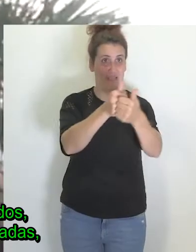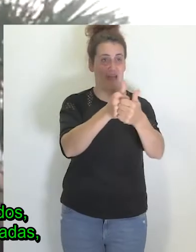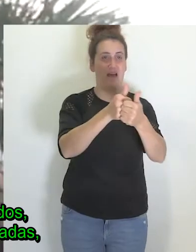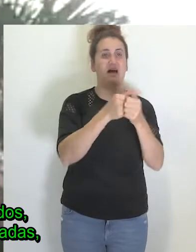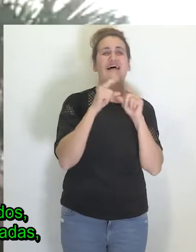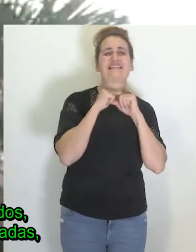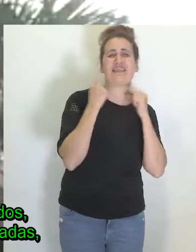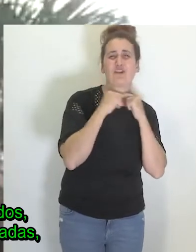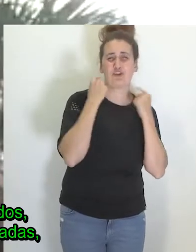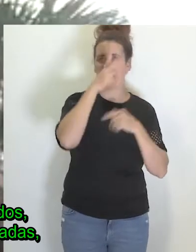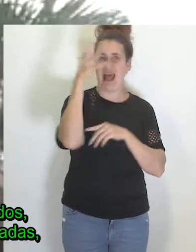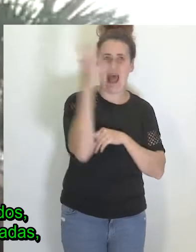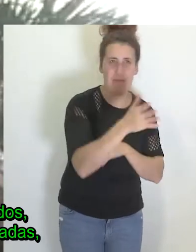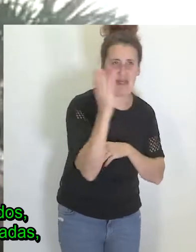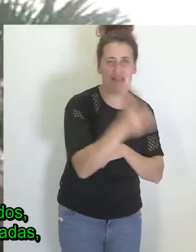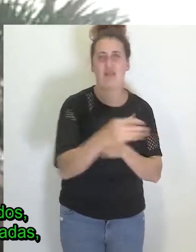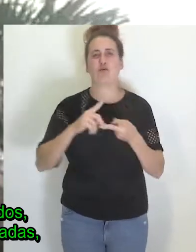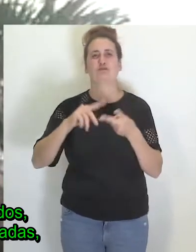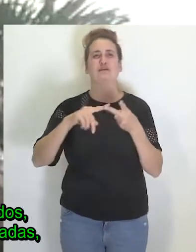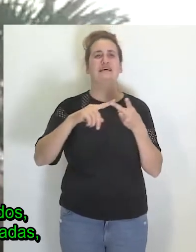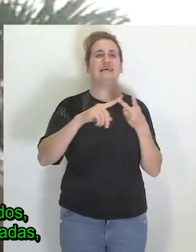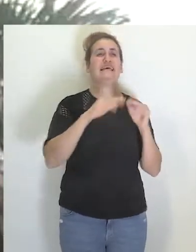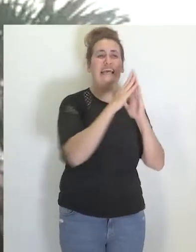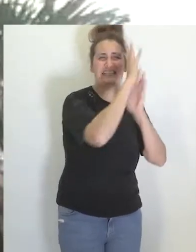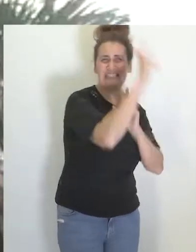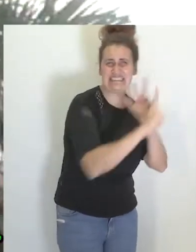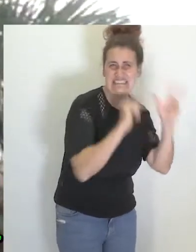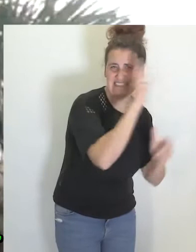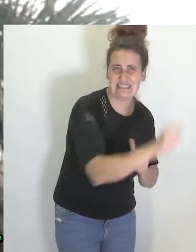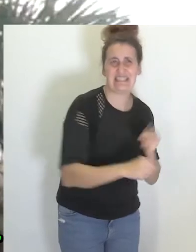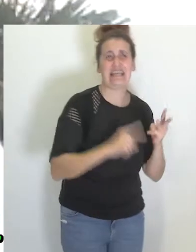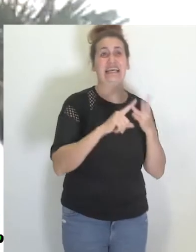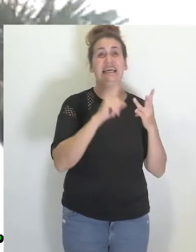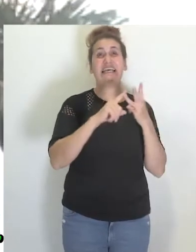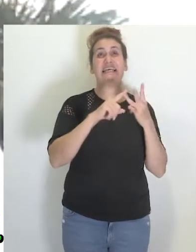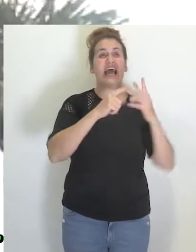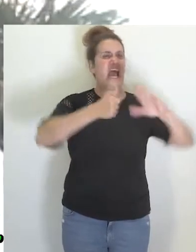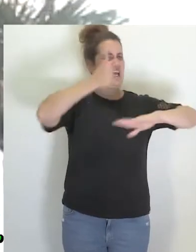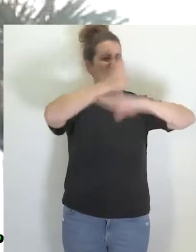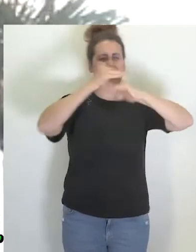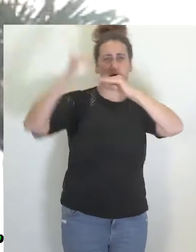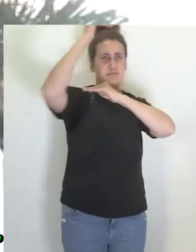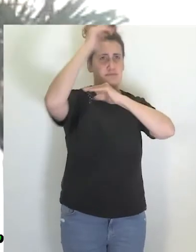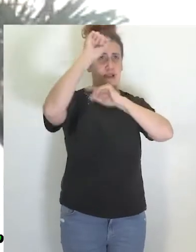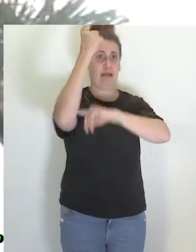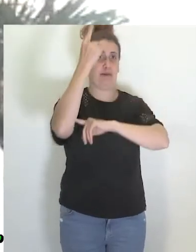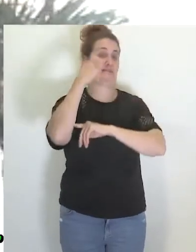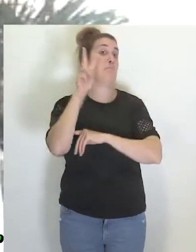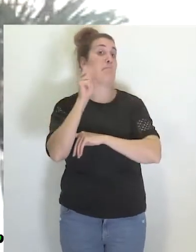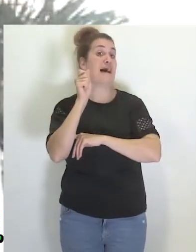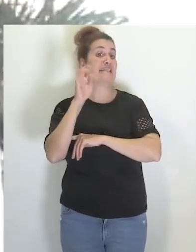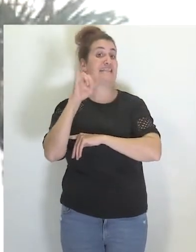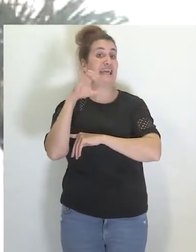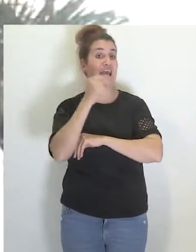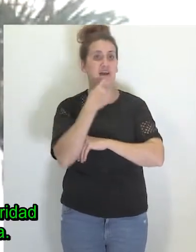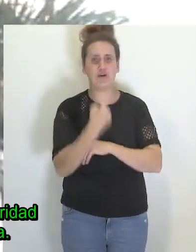amenazados. Las iglesias son saqueadas, robadas, y de la más alta jerarquía, en este caso del